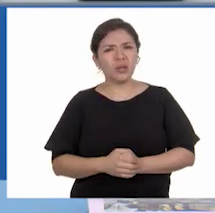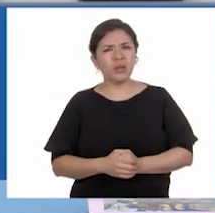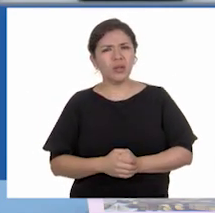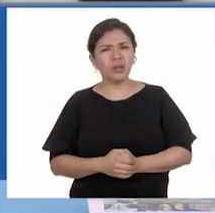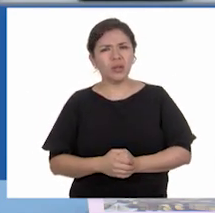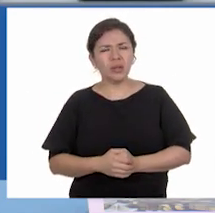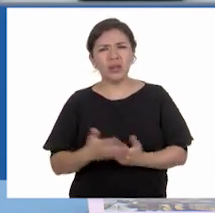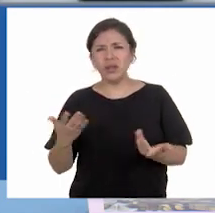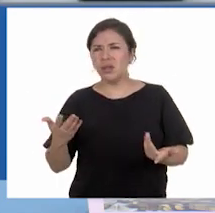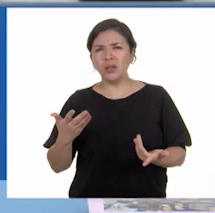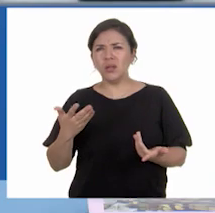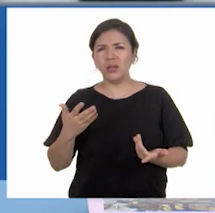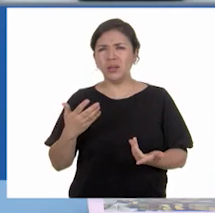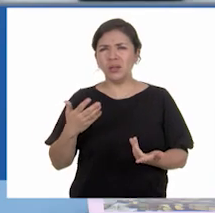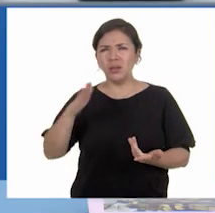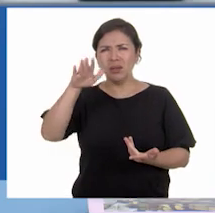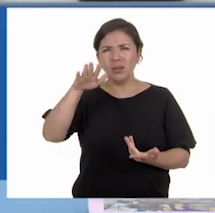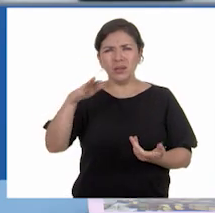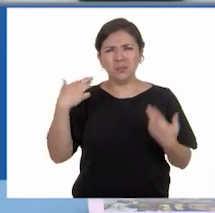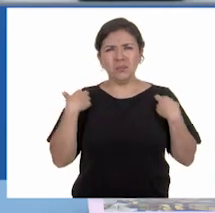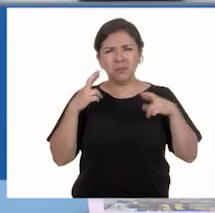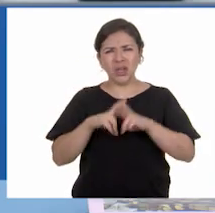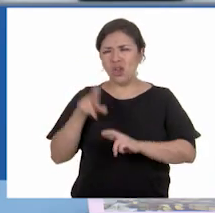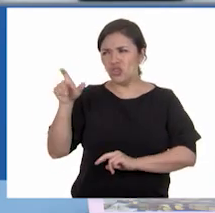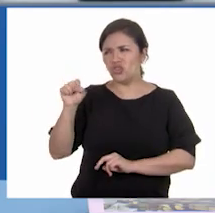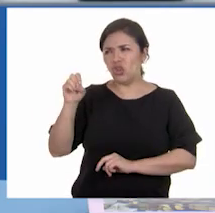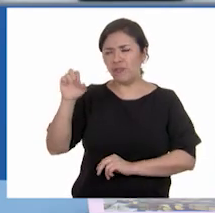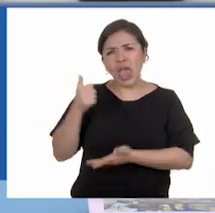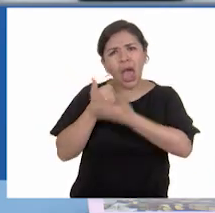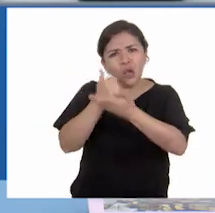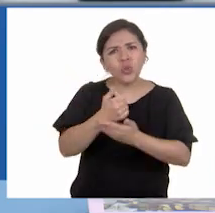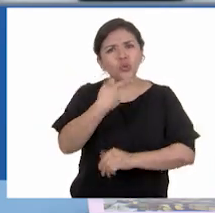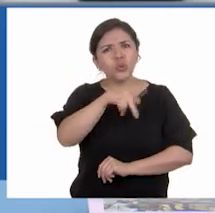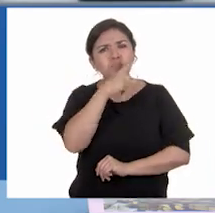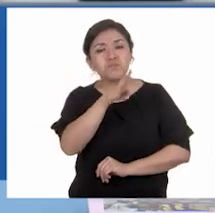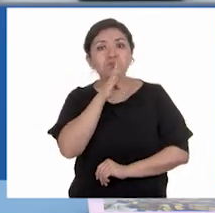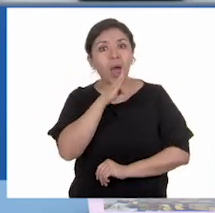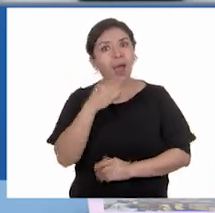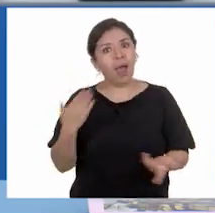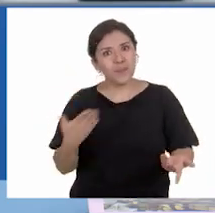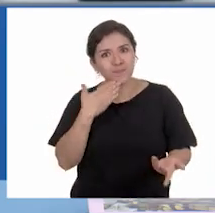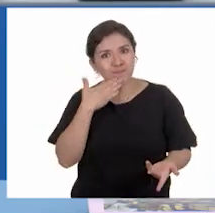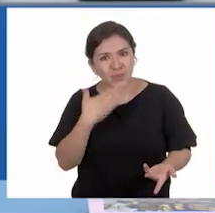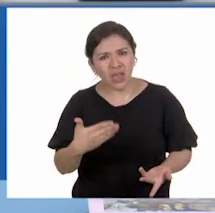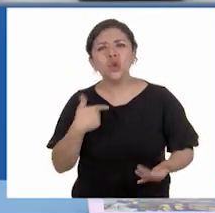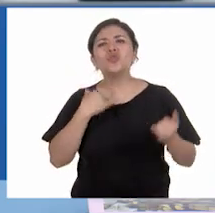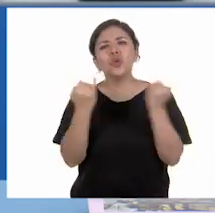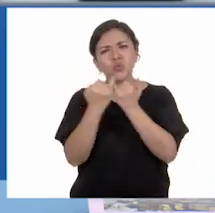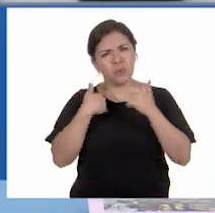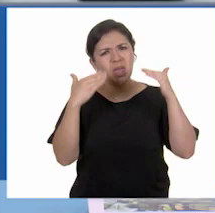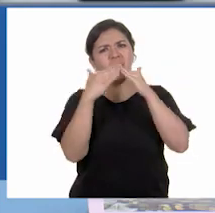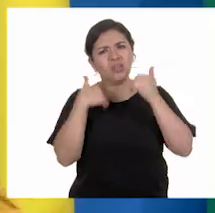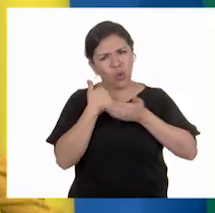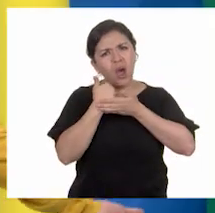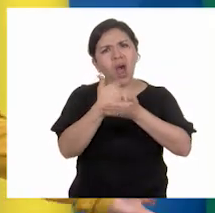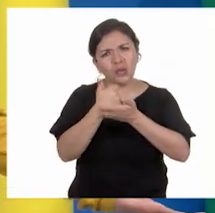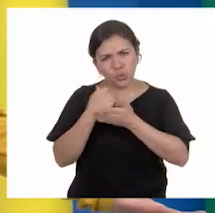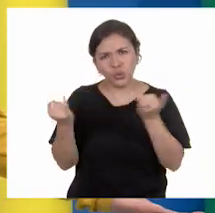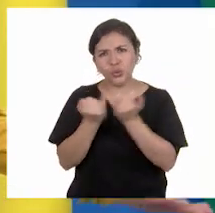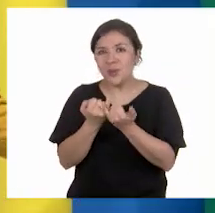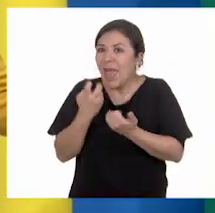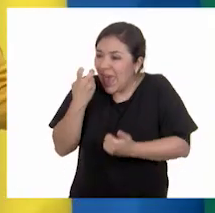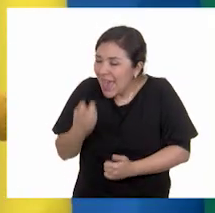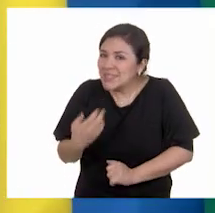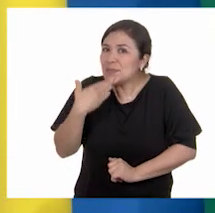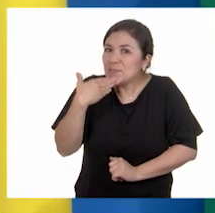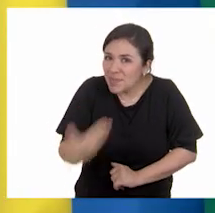Maestra, qué bueno que Sofía pueda ayudar a sus papás. Yo también ayudo en mi casa. ¡Muy